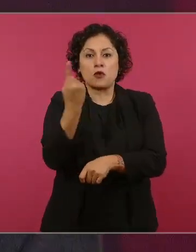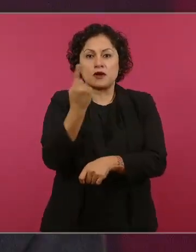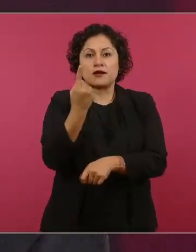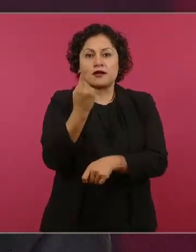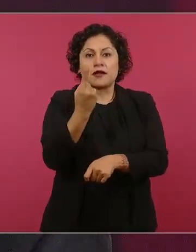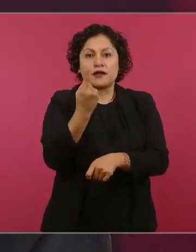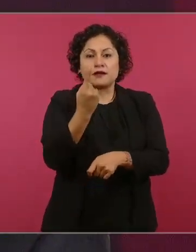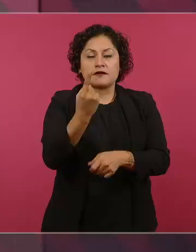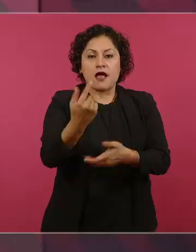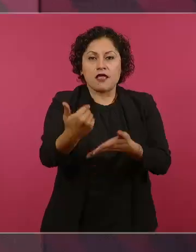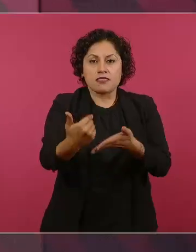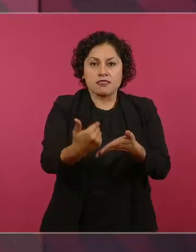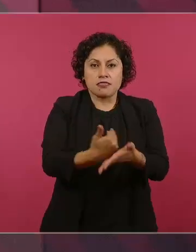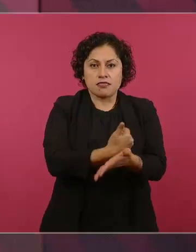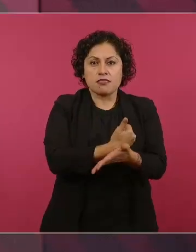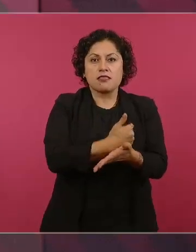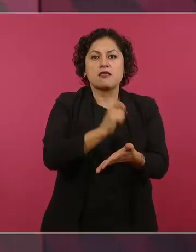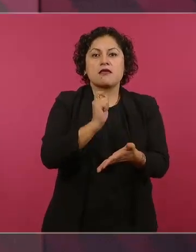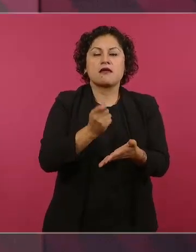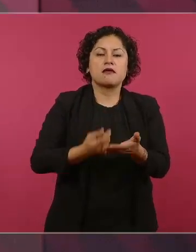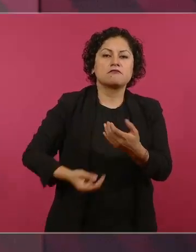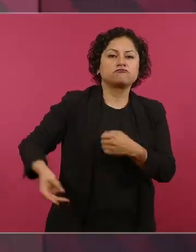e izaron la bandera estadounidense.